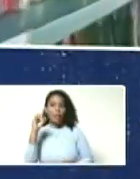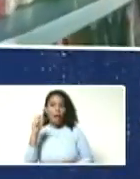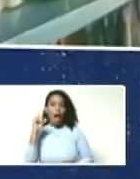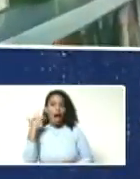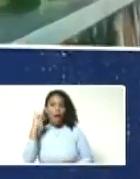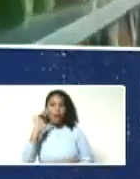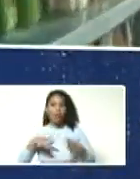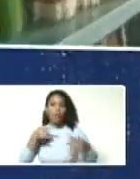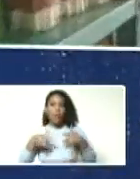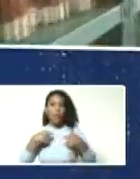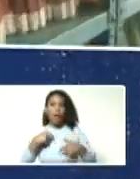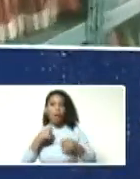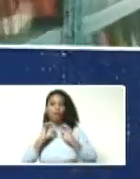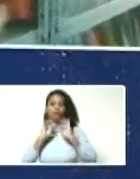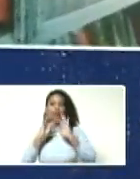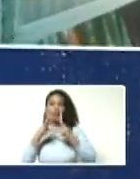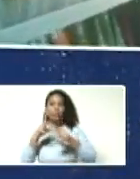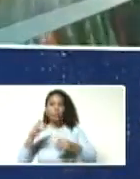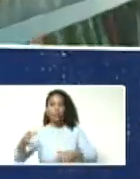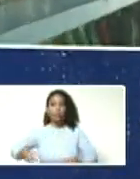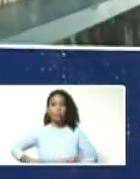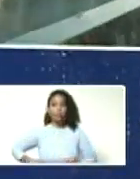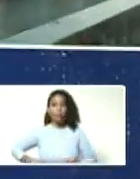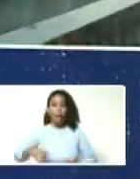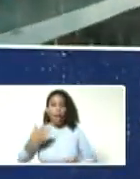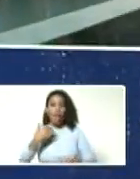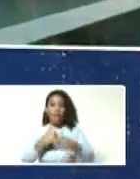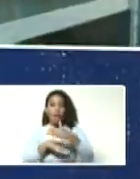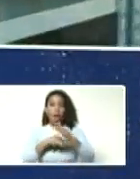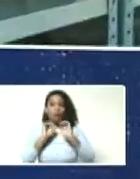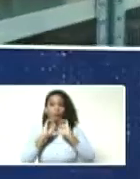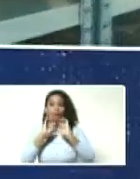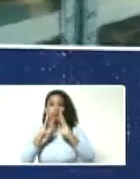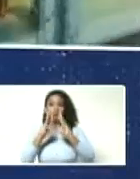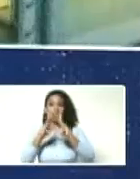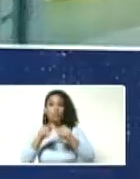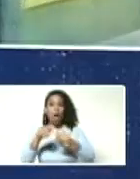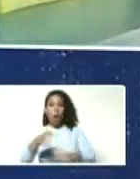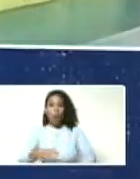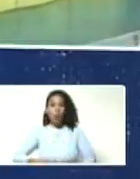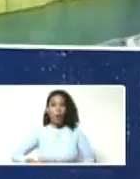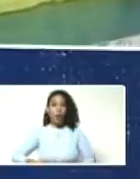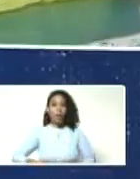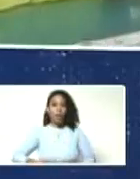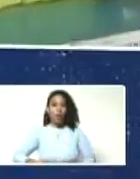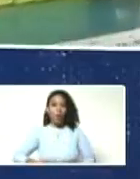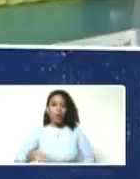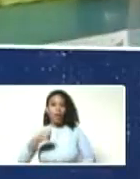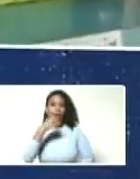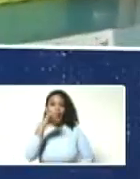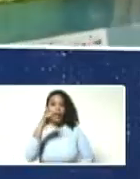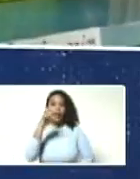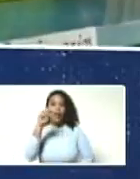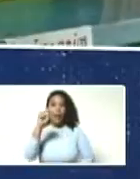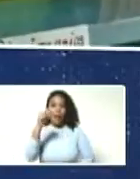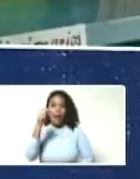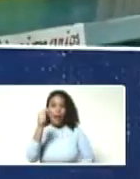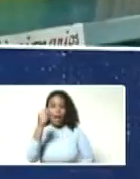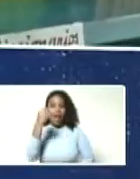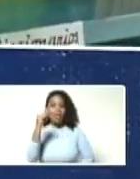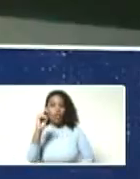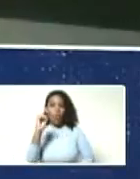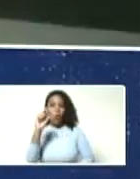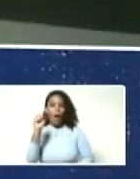cuentacuentos. Sí. ¿Ah? Y van a contar el cuento de Aquiles Nazoa, bellísimo, la